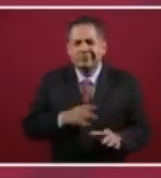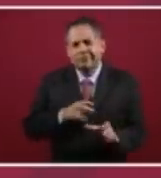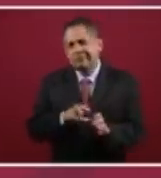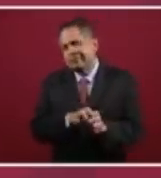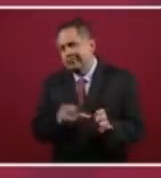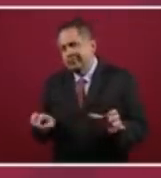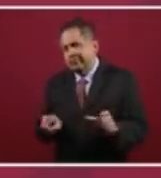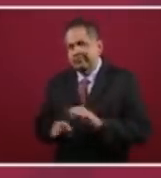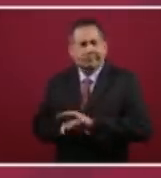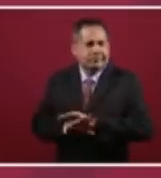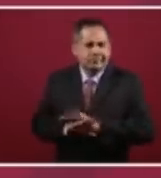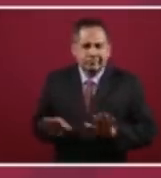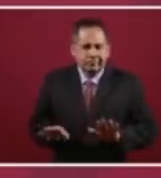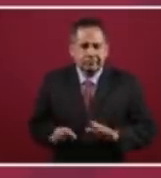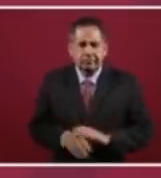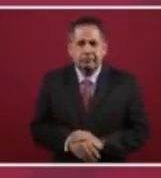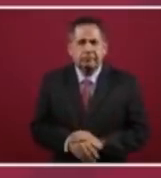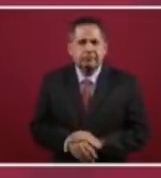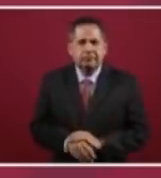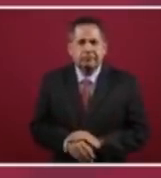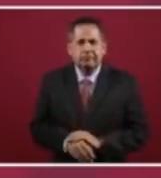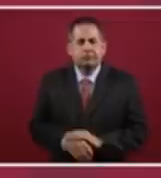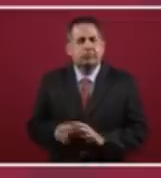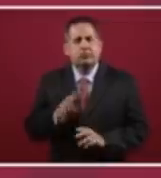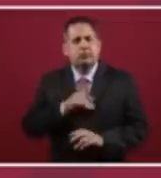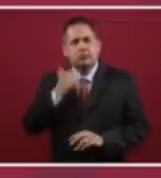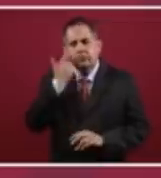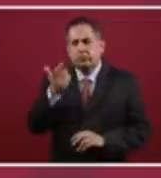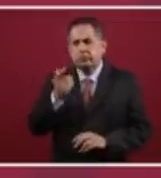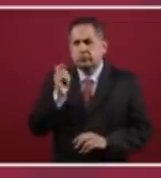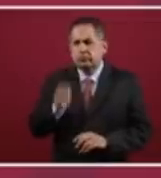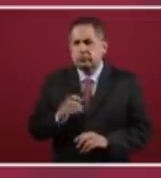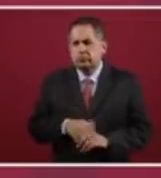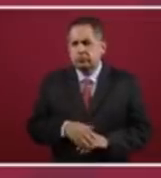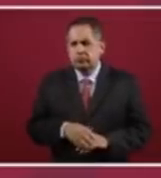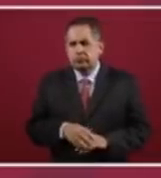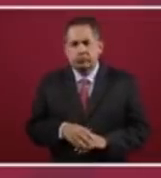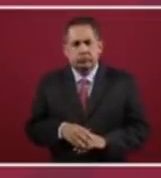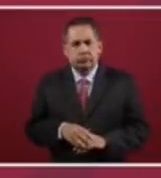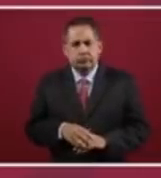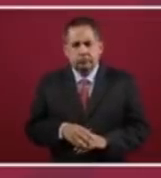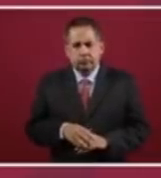No quiero que le pongan nombres a